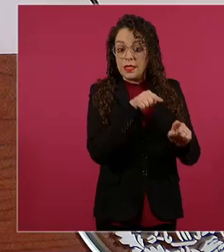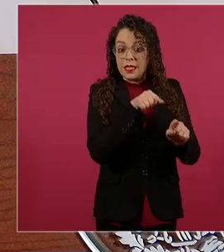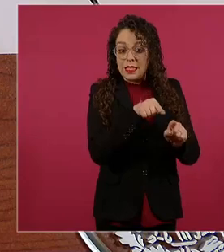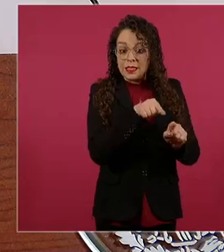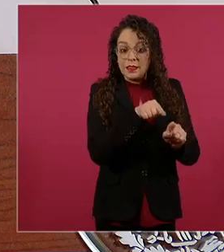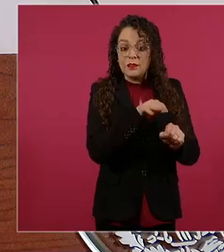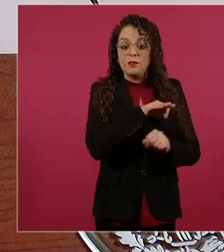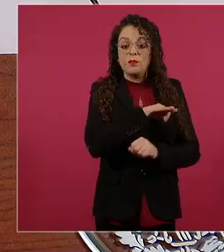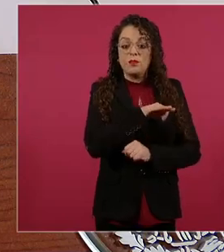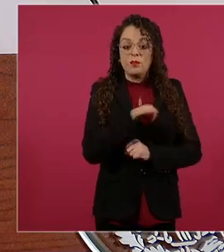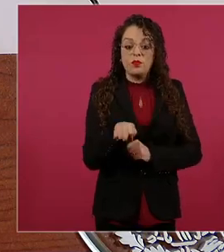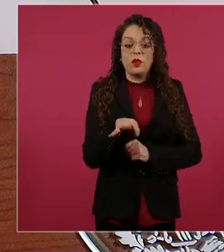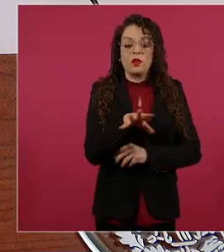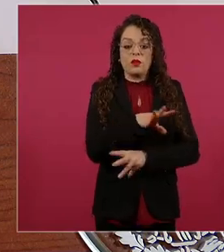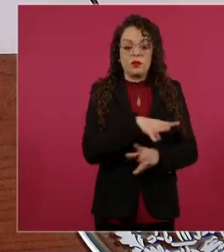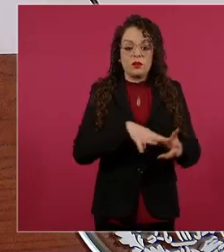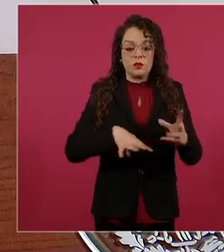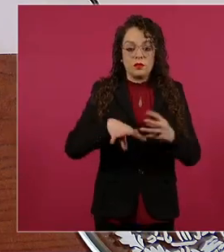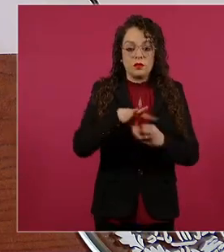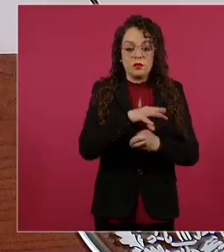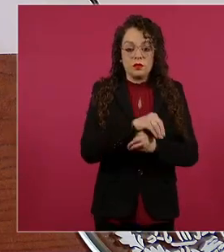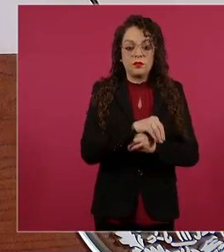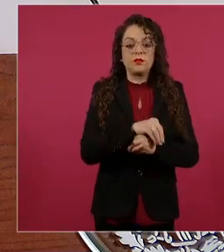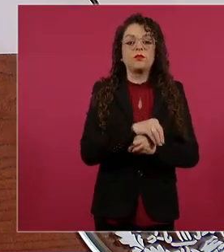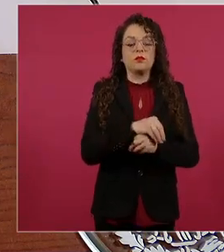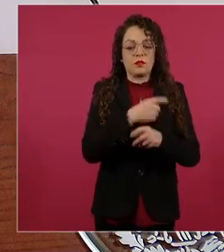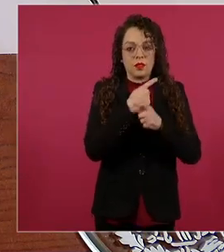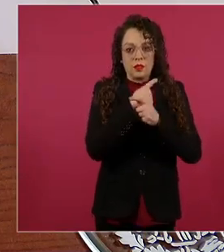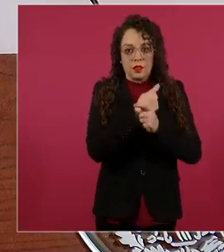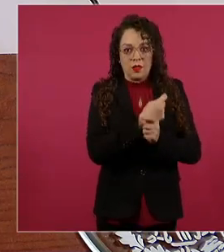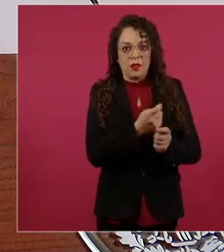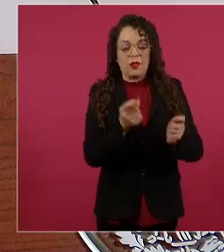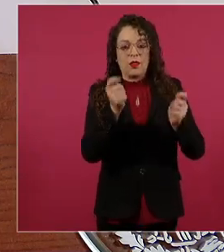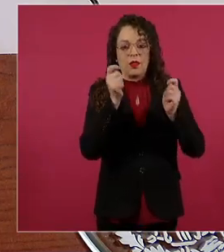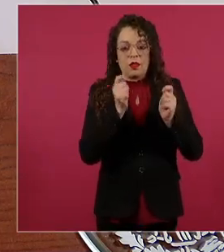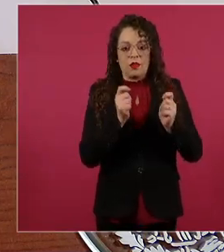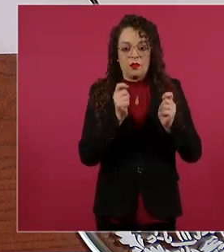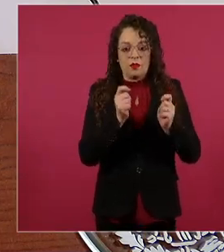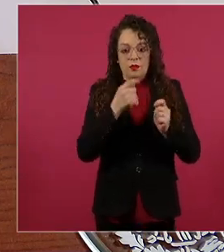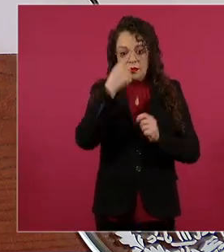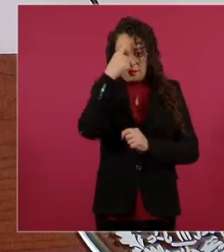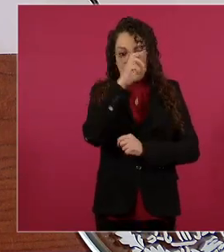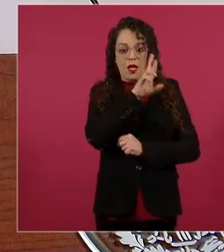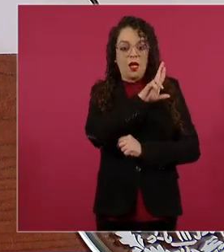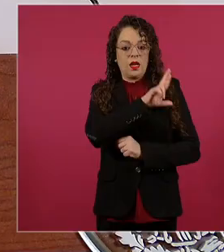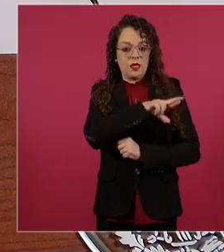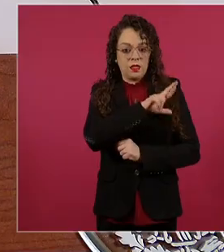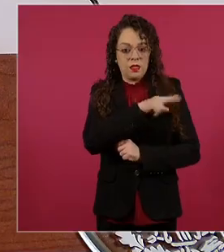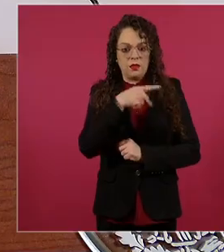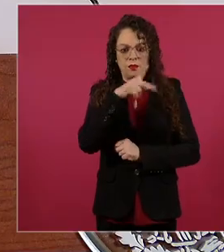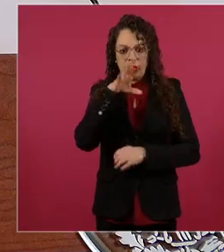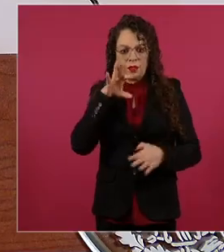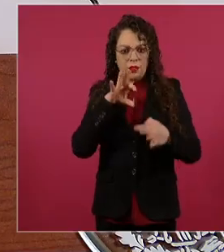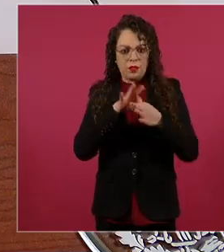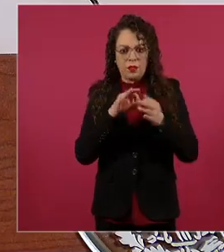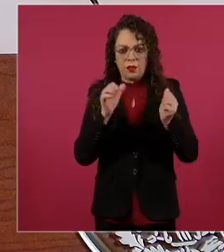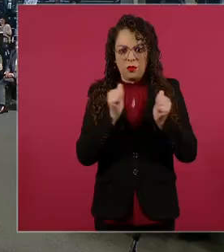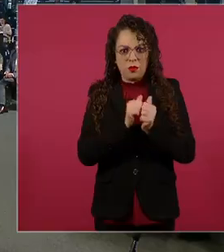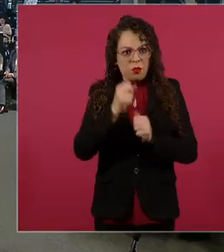un universo importante de vivienda para renta, pero no tiene nada que ver con la propiedad privada,